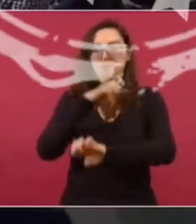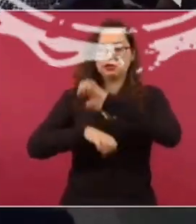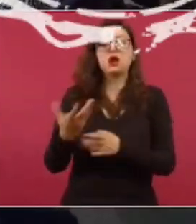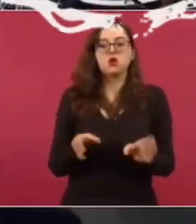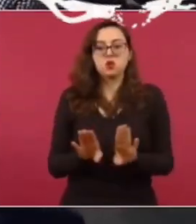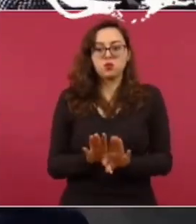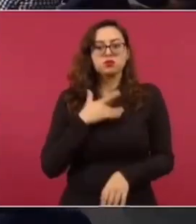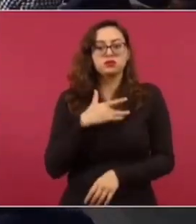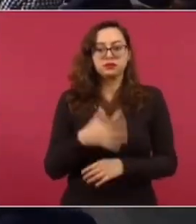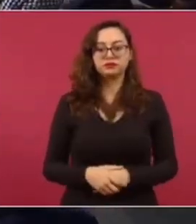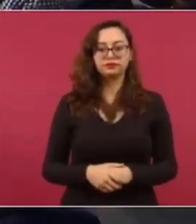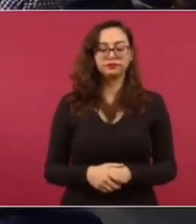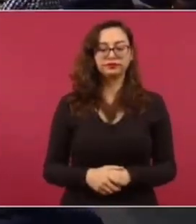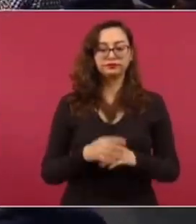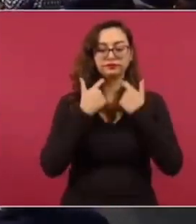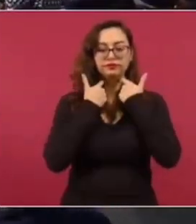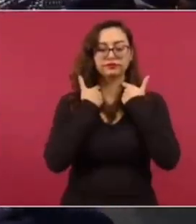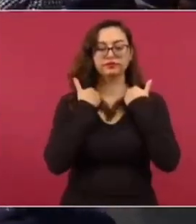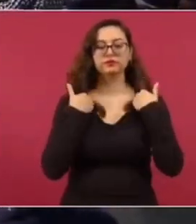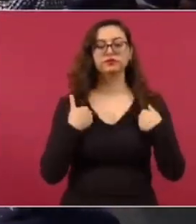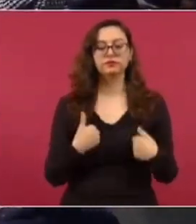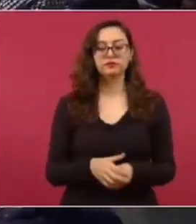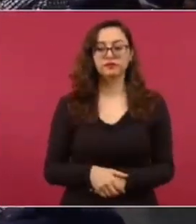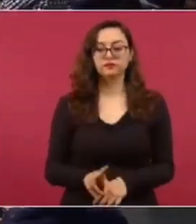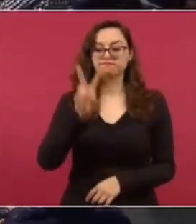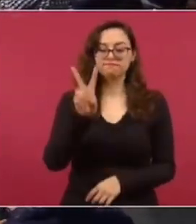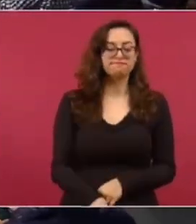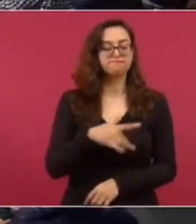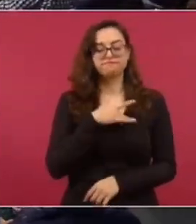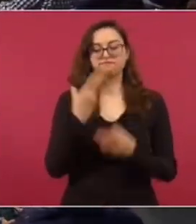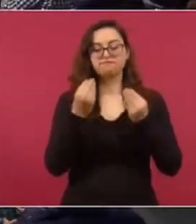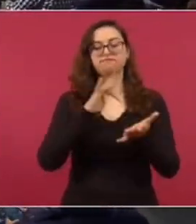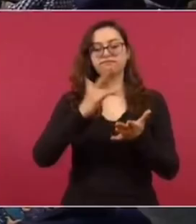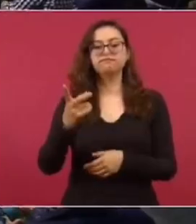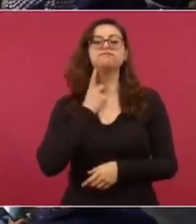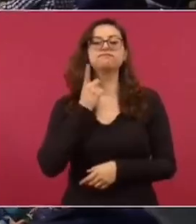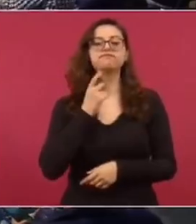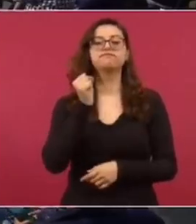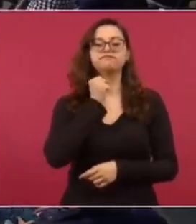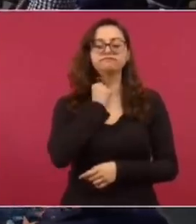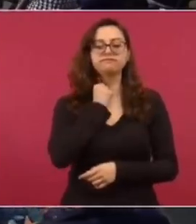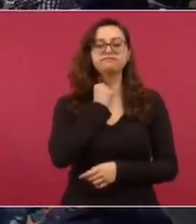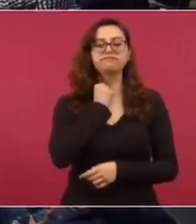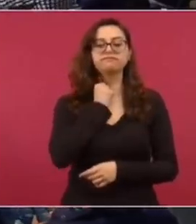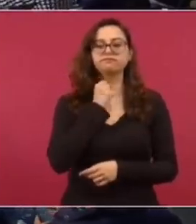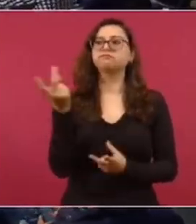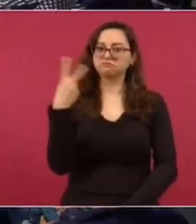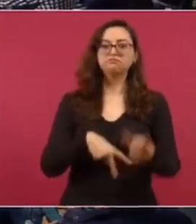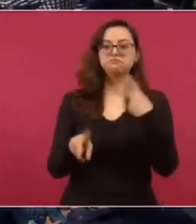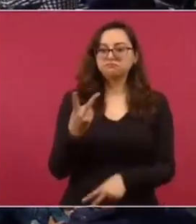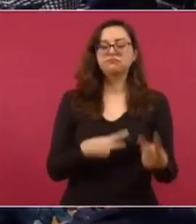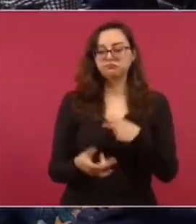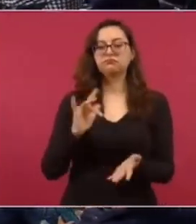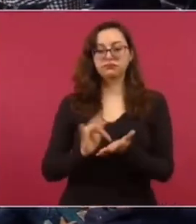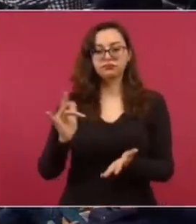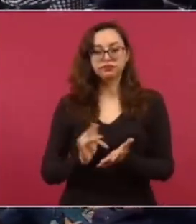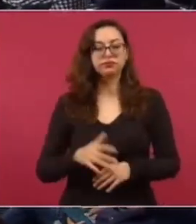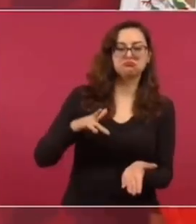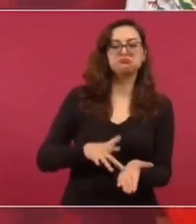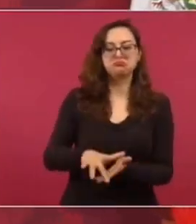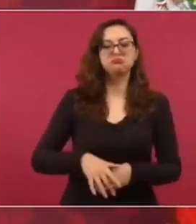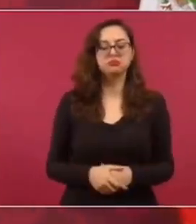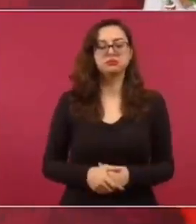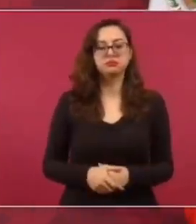Bueno, estuvieron todos. Les agradezco a legisladores, diputados, senadores. Estuvieron 22